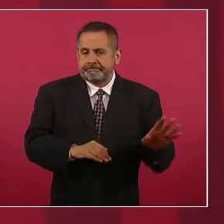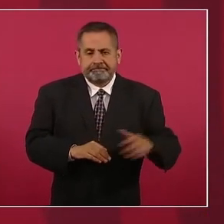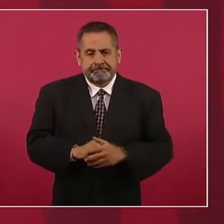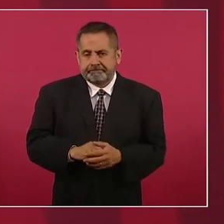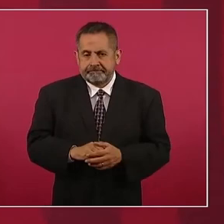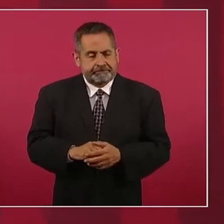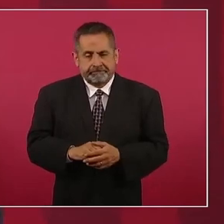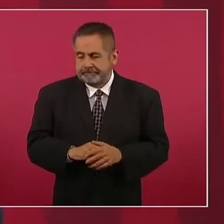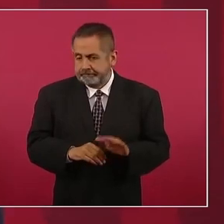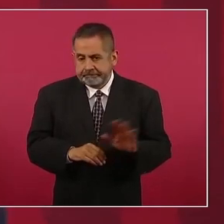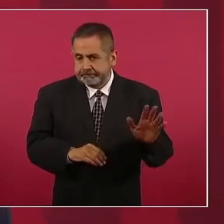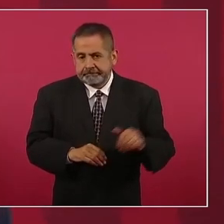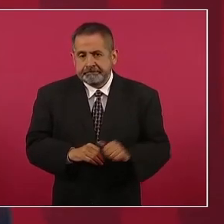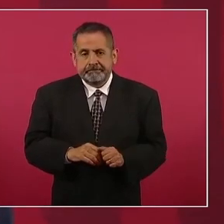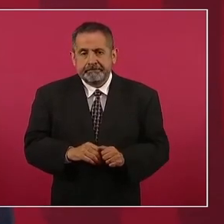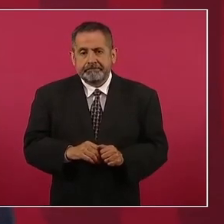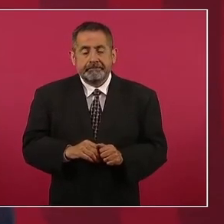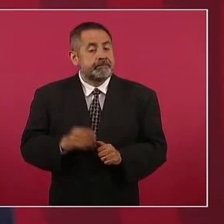Pero en general,